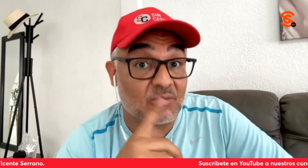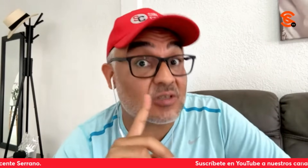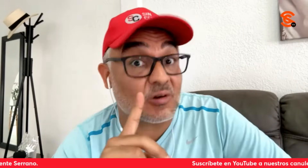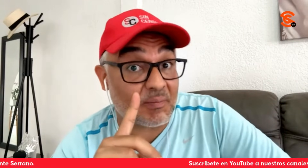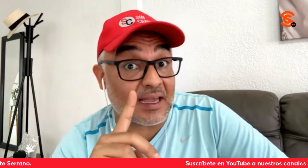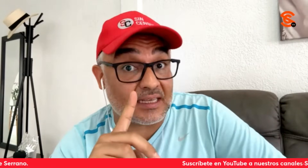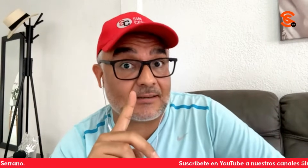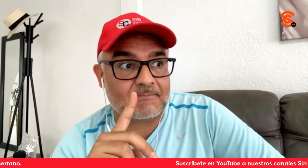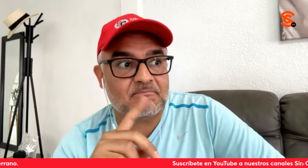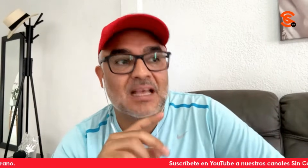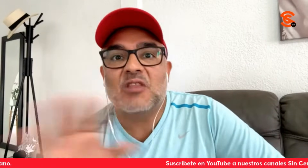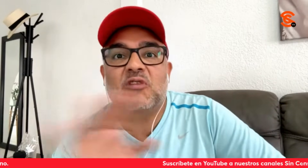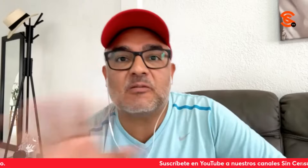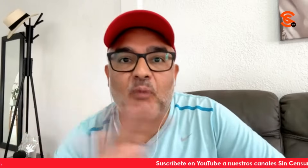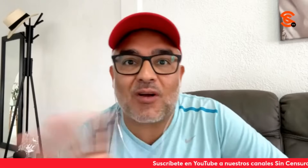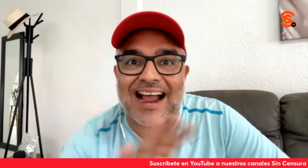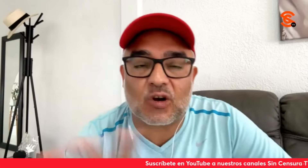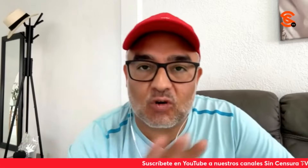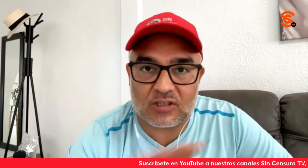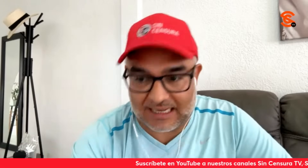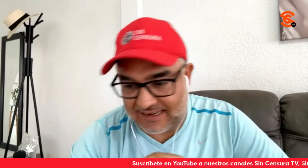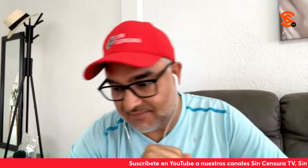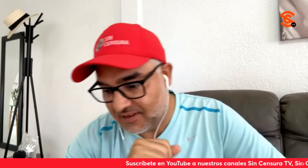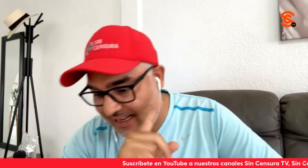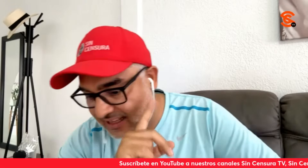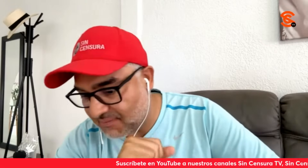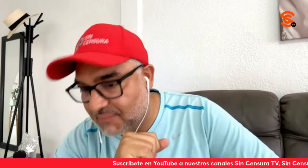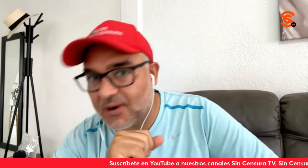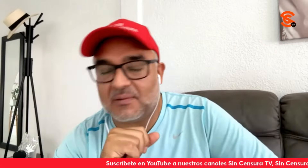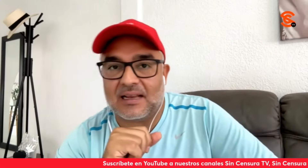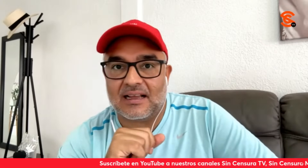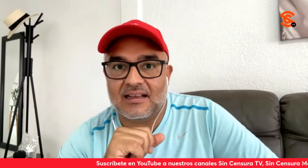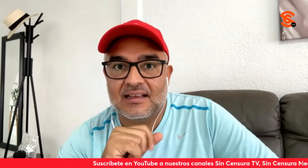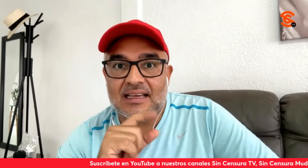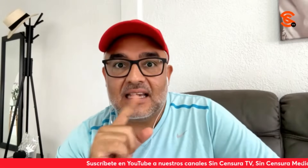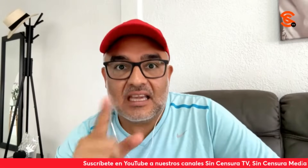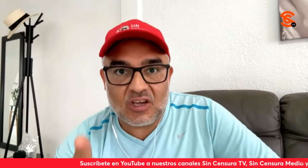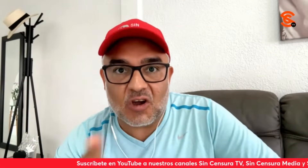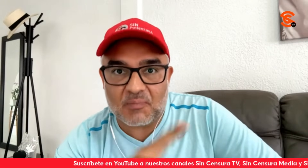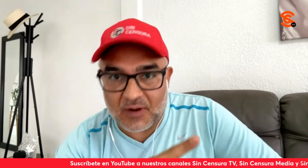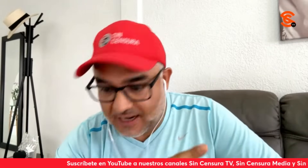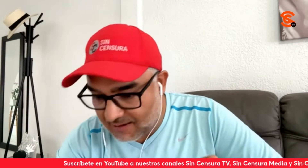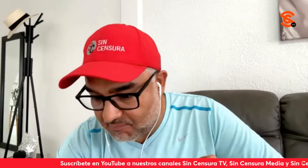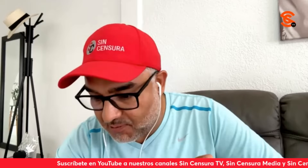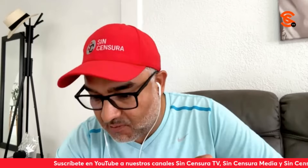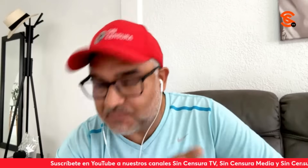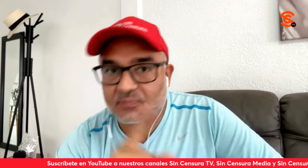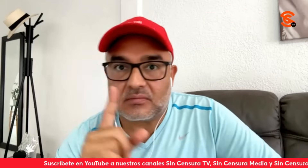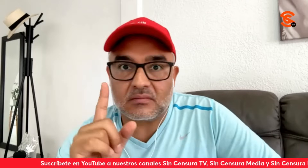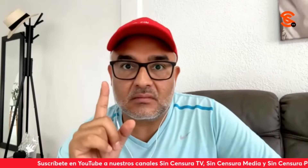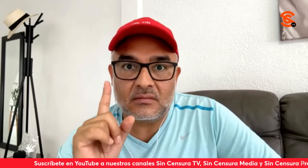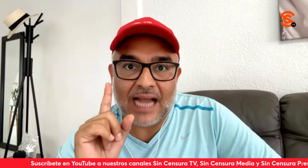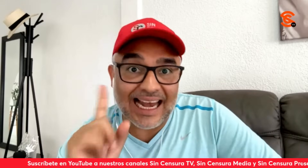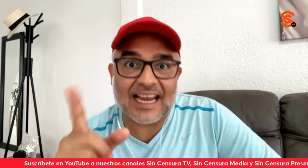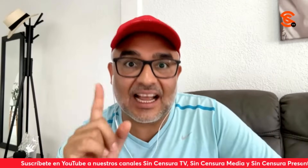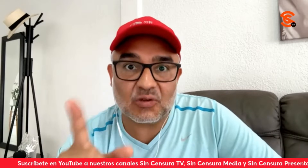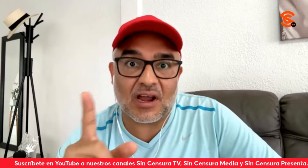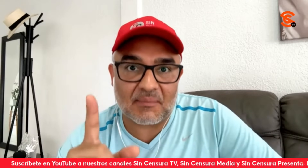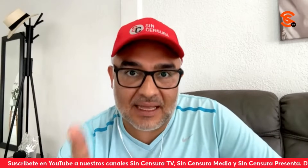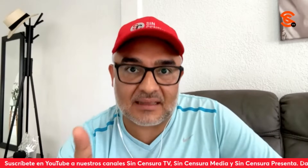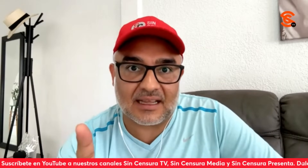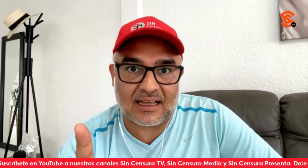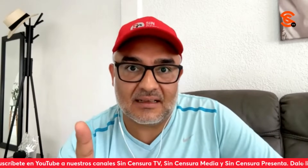en nuestro país. No es poca cosa el tema Puebla. Y hoy, por ejemplo,